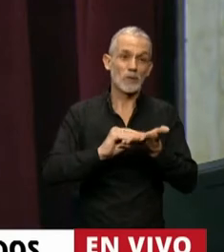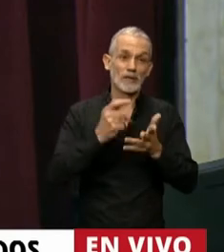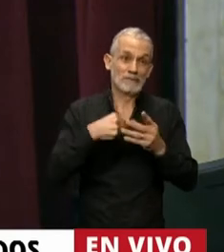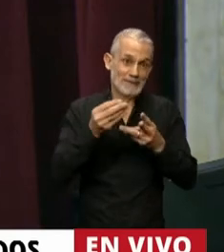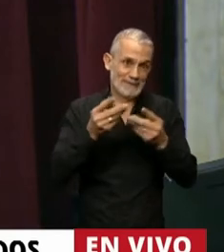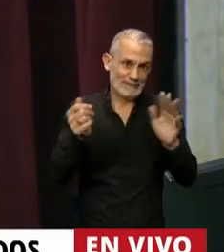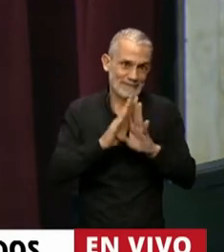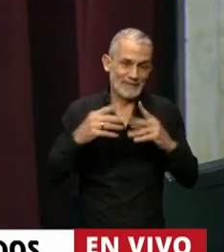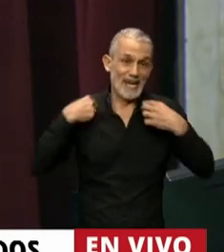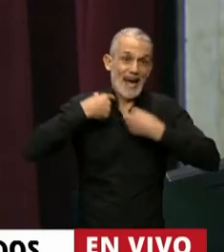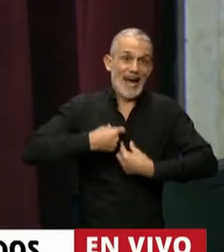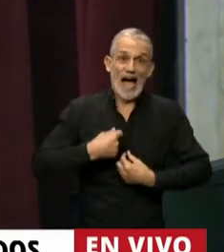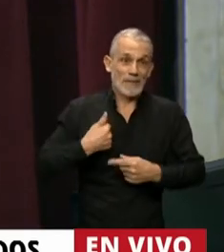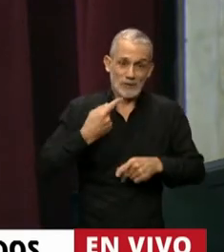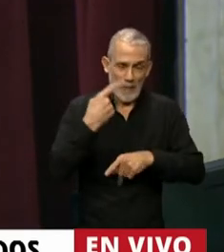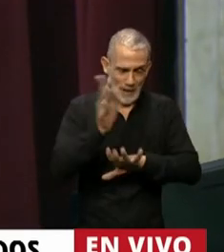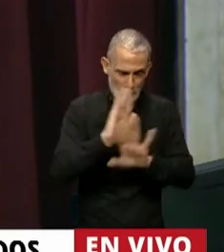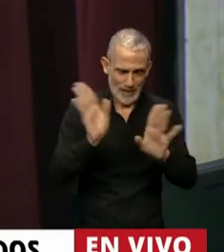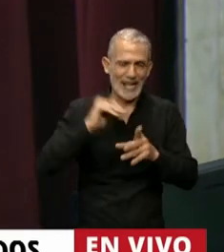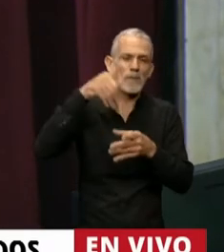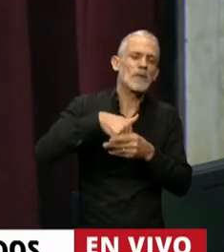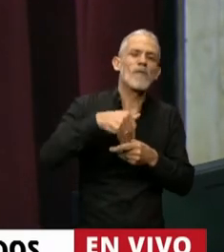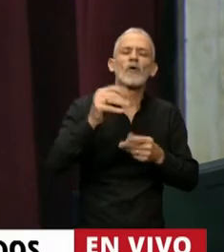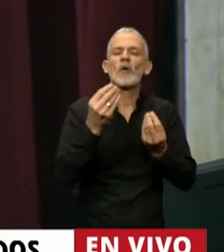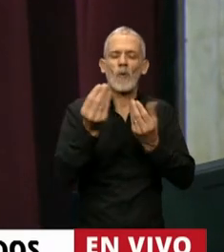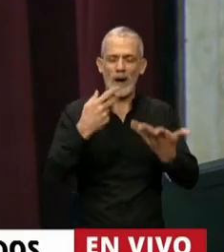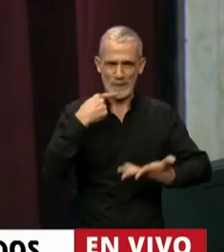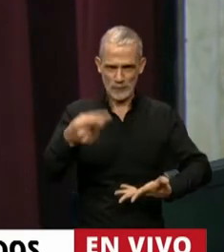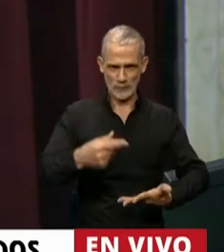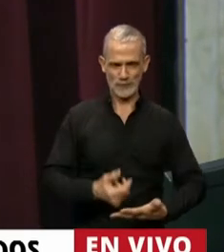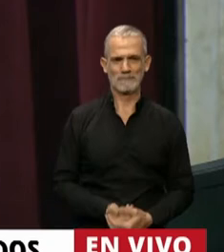si terminó de ponerse la camisa, le voy a preguntar el sentido de su voto.